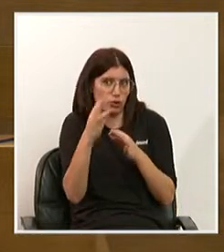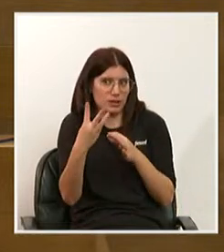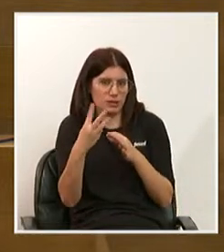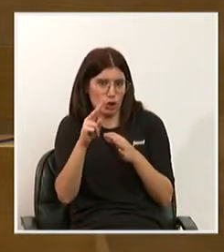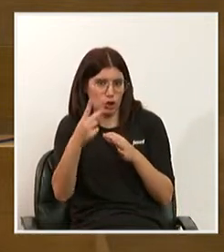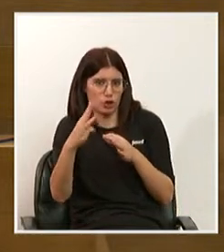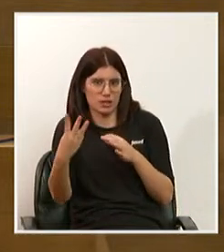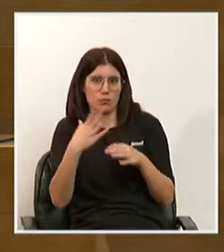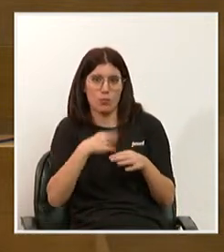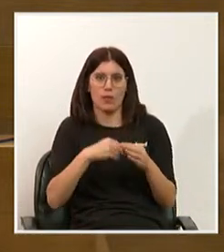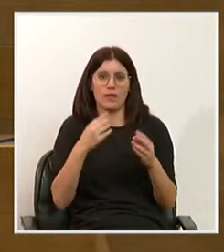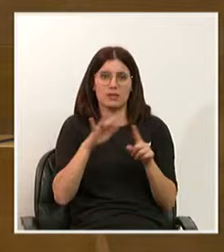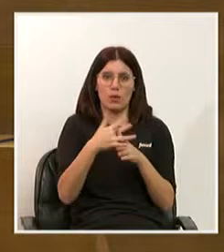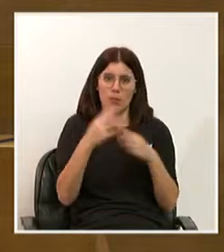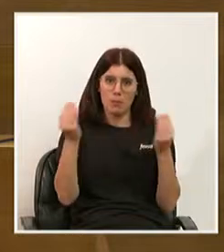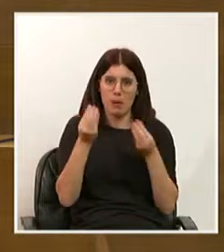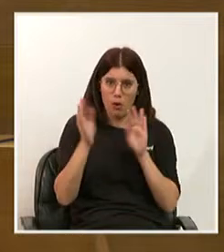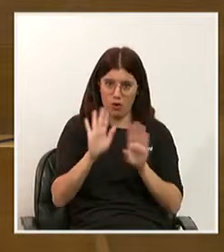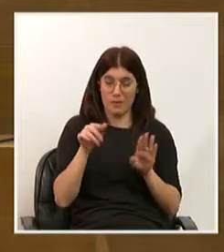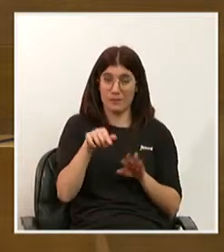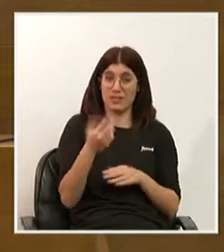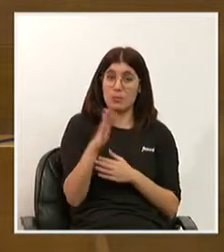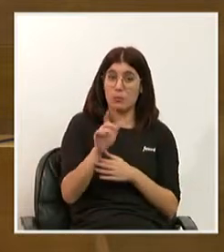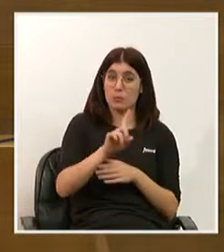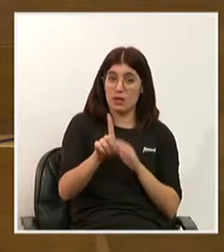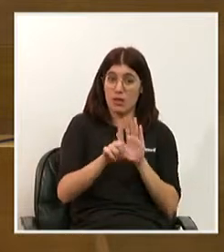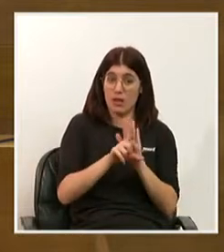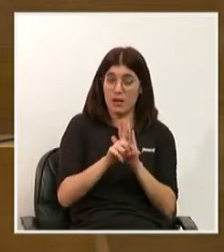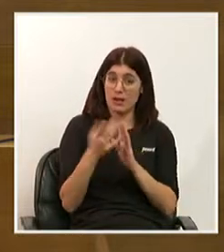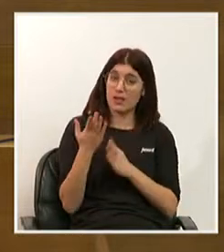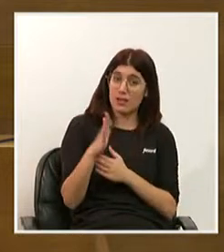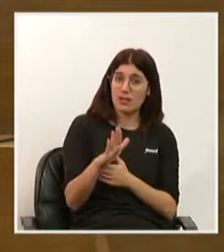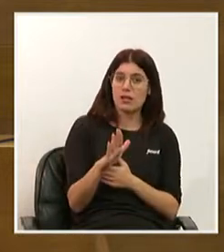que y